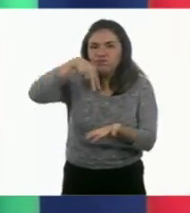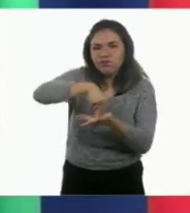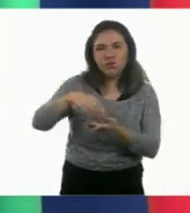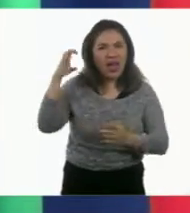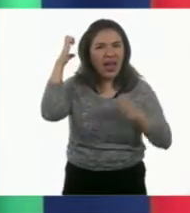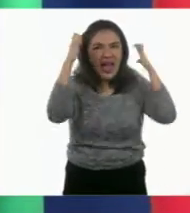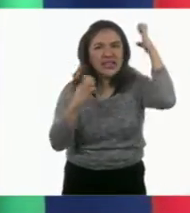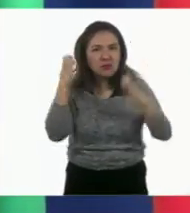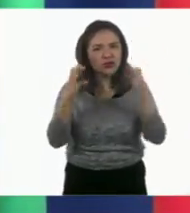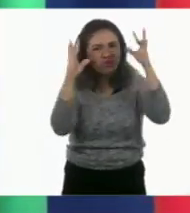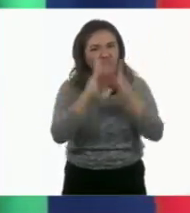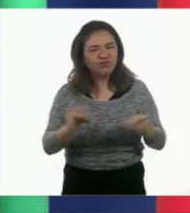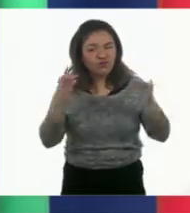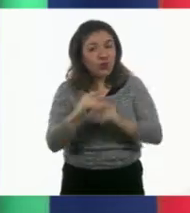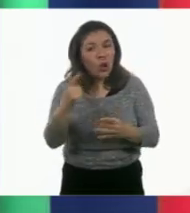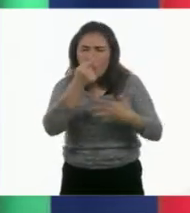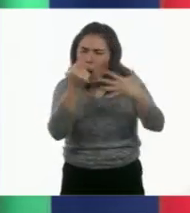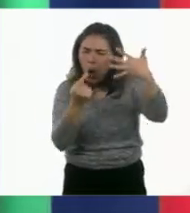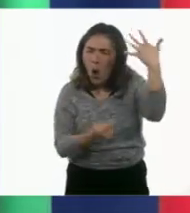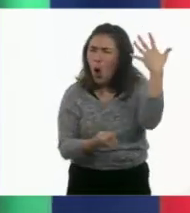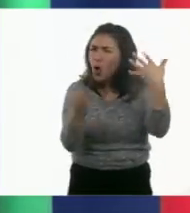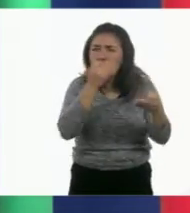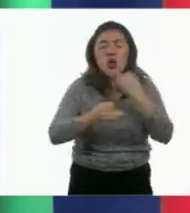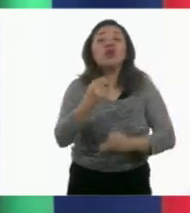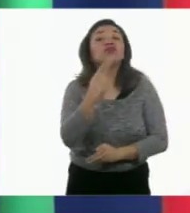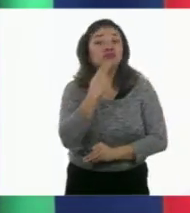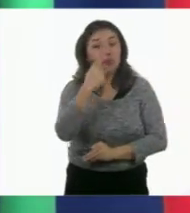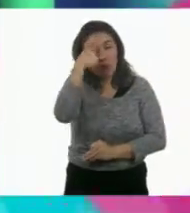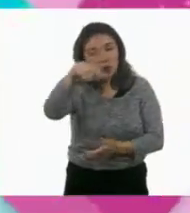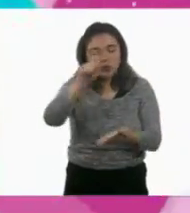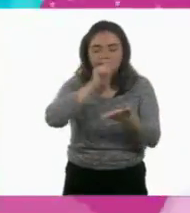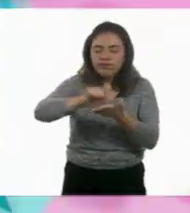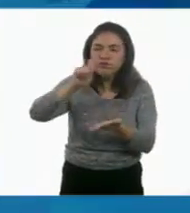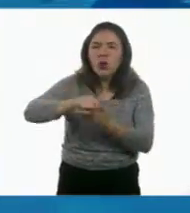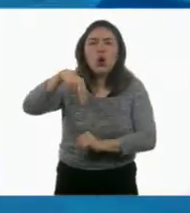va a servir para hacer tus notas y tus